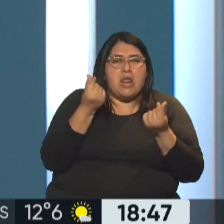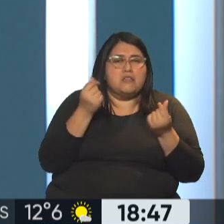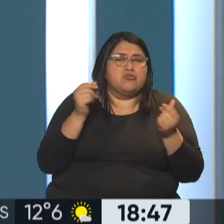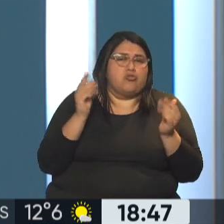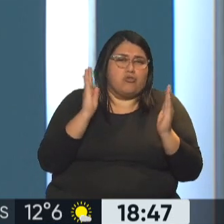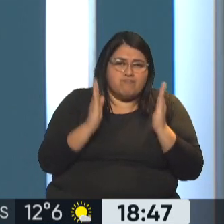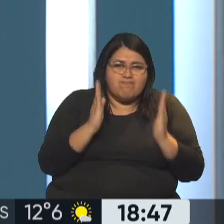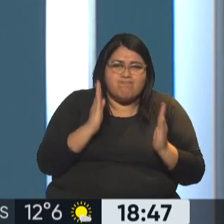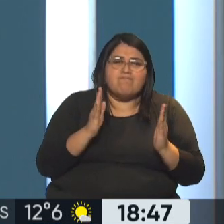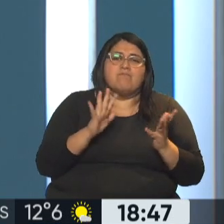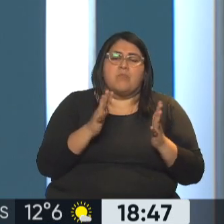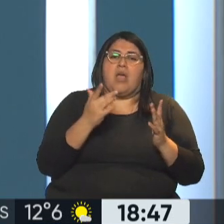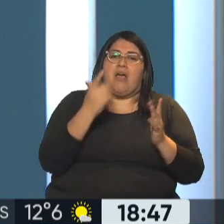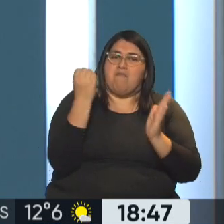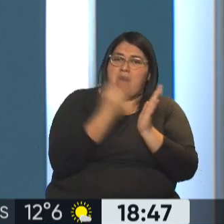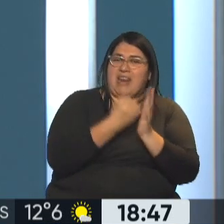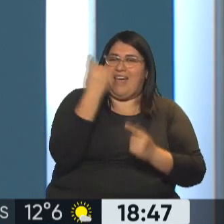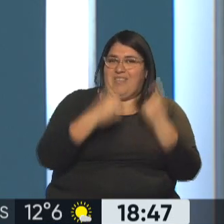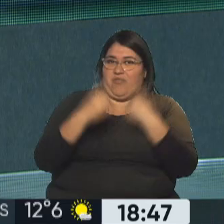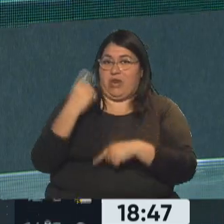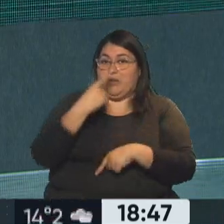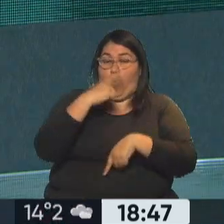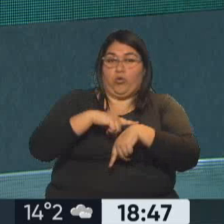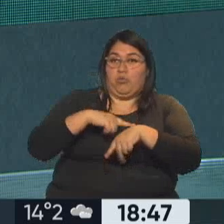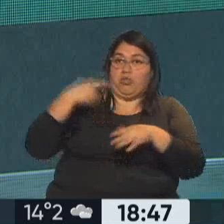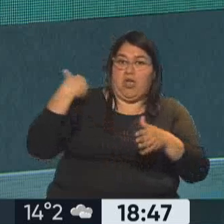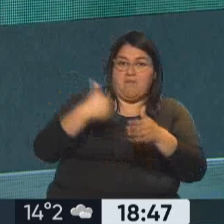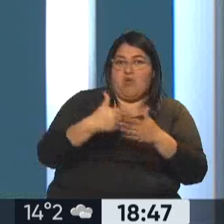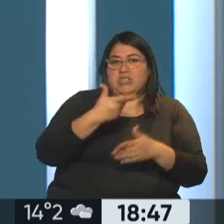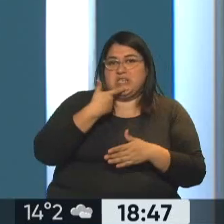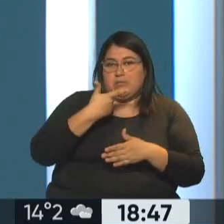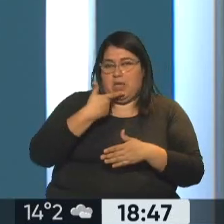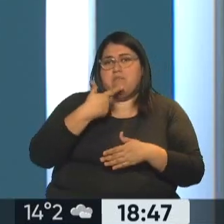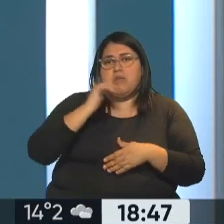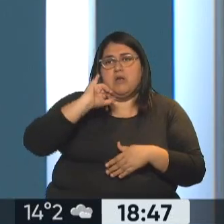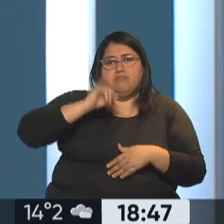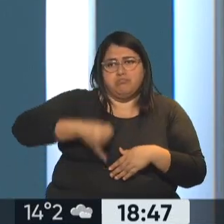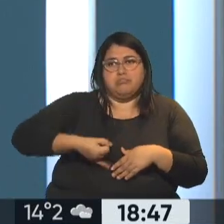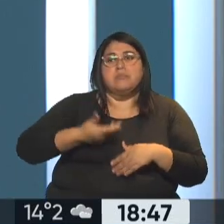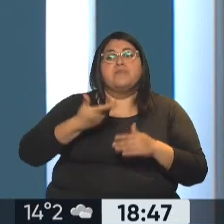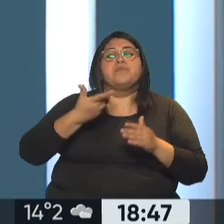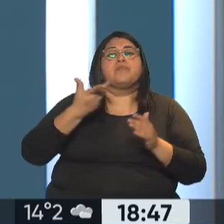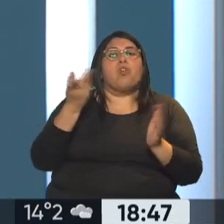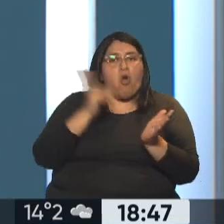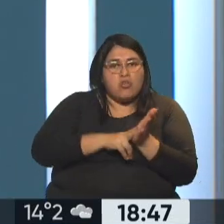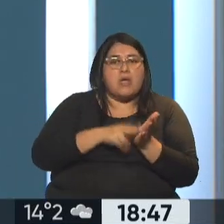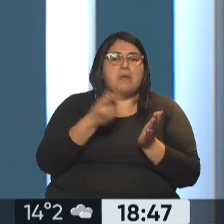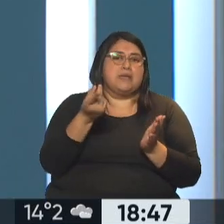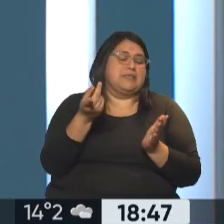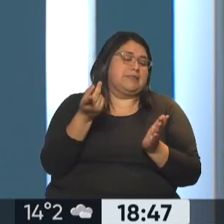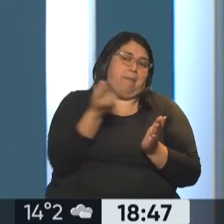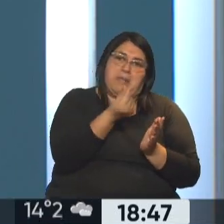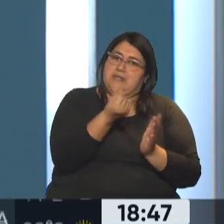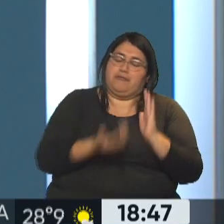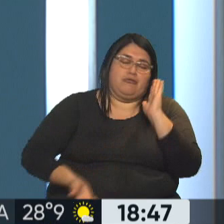con diferentes marcas. Si bien eso sucedió en las últimas semanas de septiembre, tuvo de nuevo el porcentaje más alto de todos